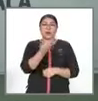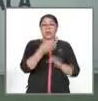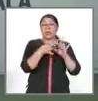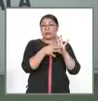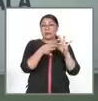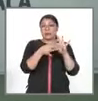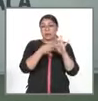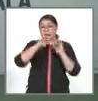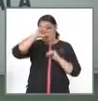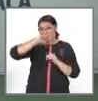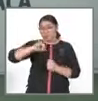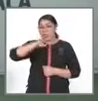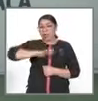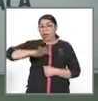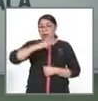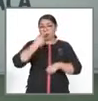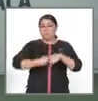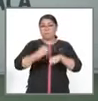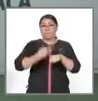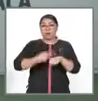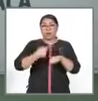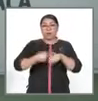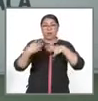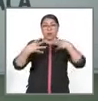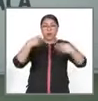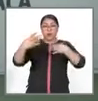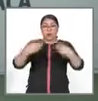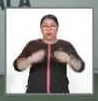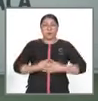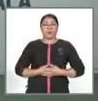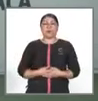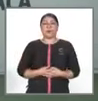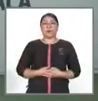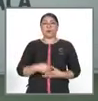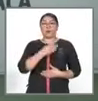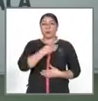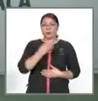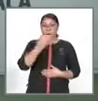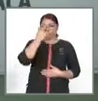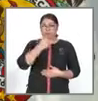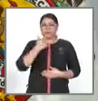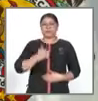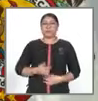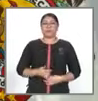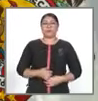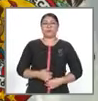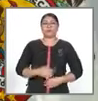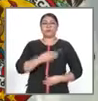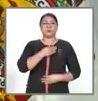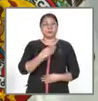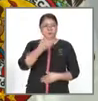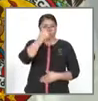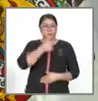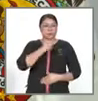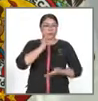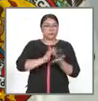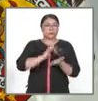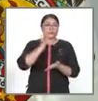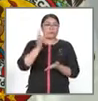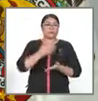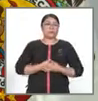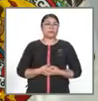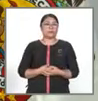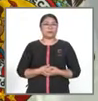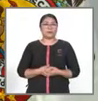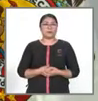epidemiología de los servicios de salud de Oaxaca doctora muy buenas noches y adelante por favor Buenas noches Muchas gracias Diana Me